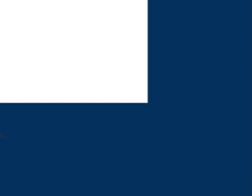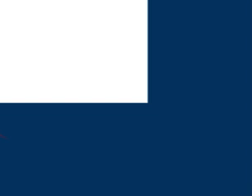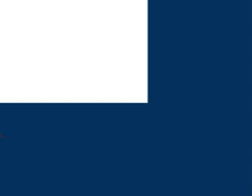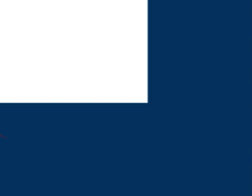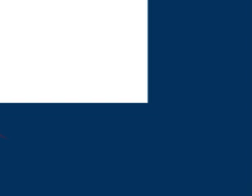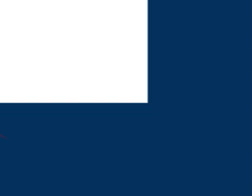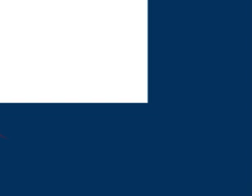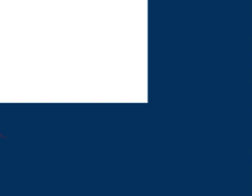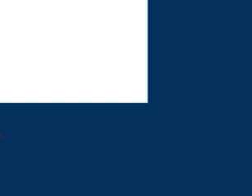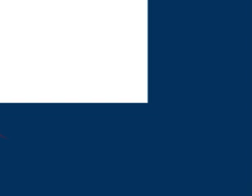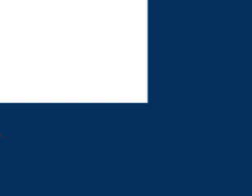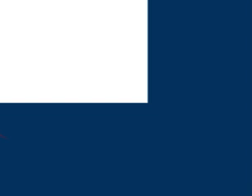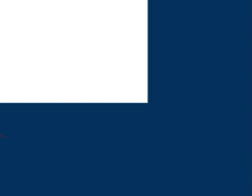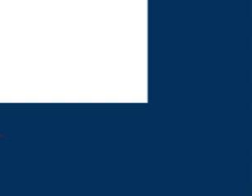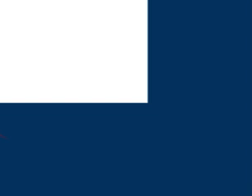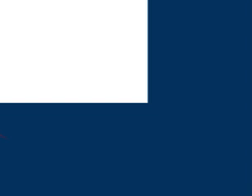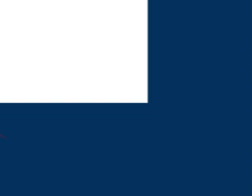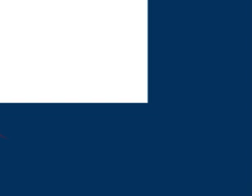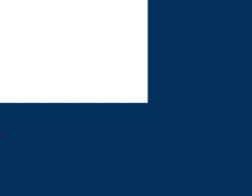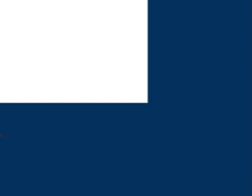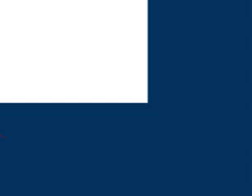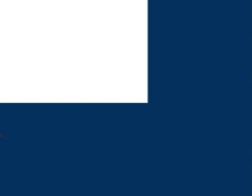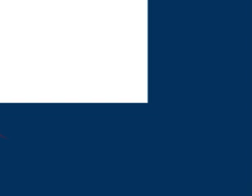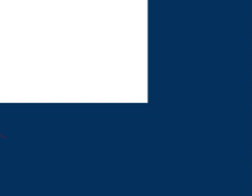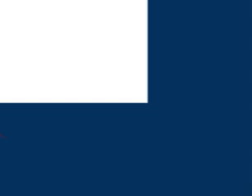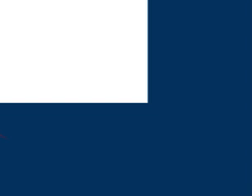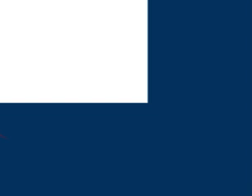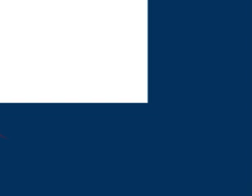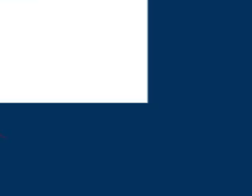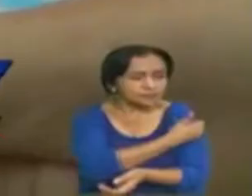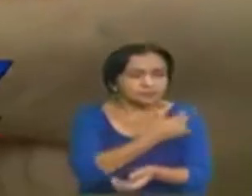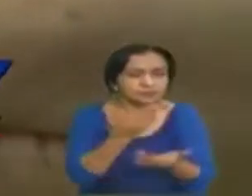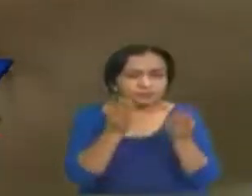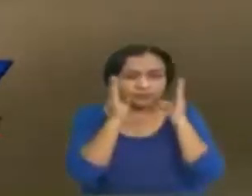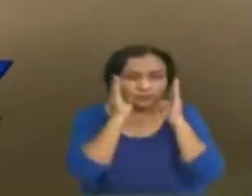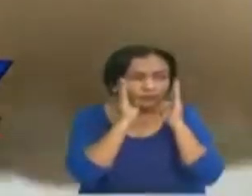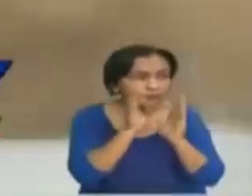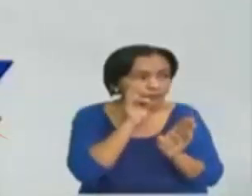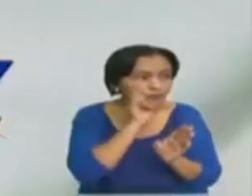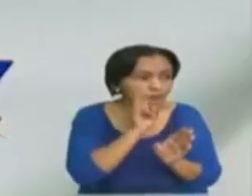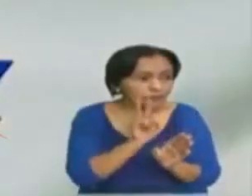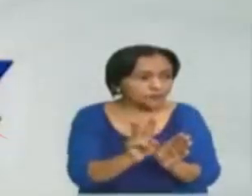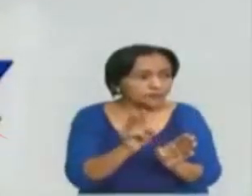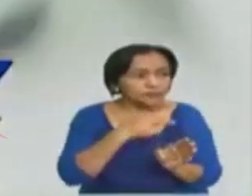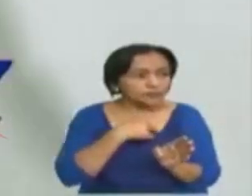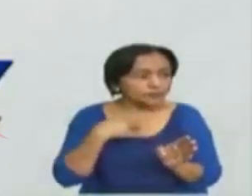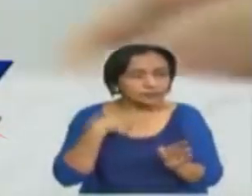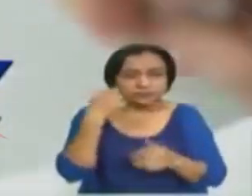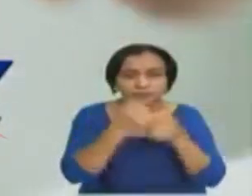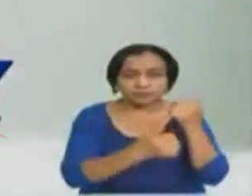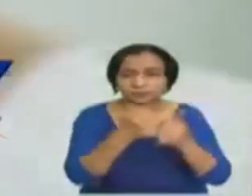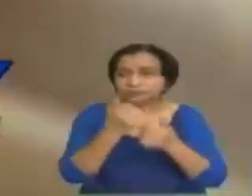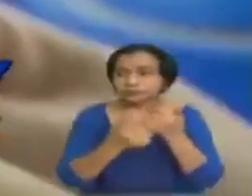sino han sido vacunadas por las enfermedades crónicas que padecen y por ser de la tercera edad. Sin embargo, la vocera del gobierno, Rosario